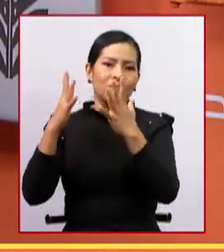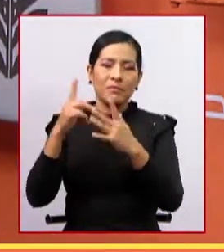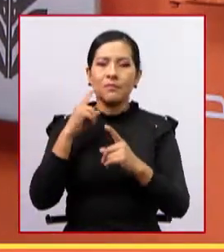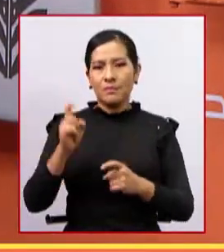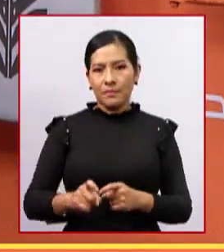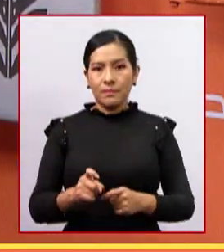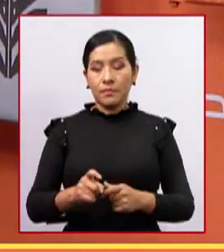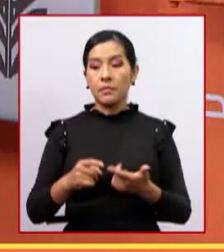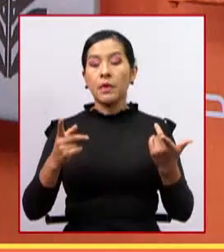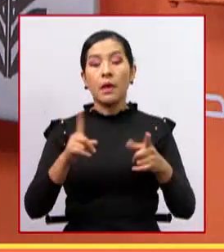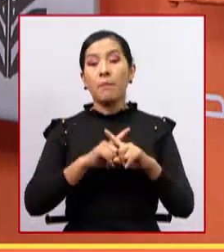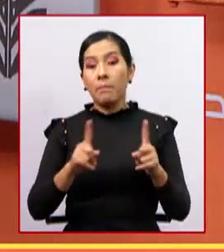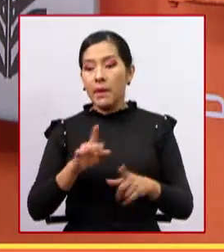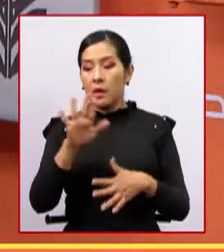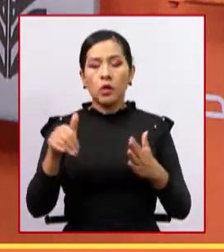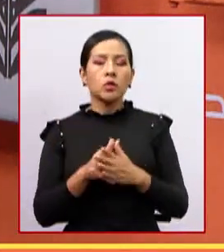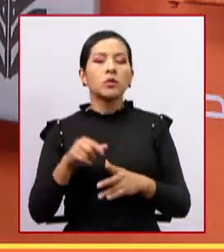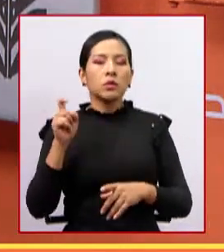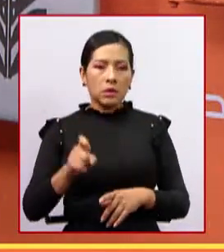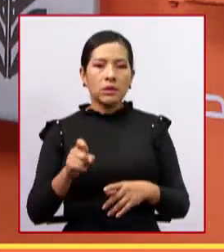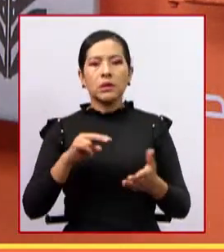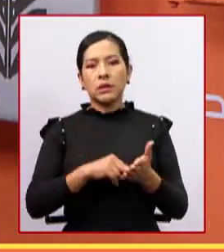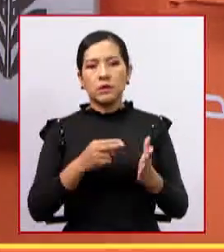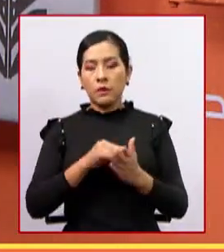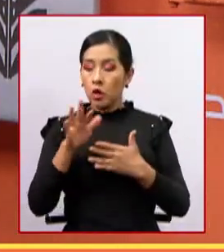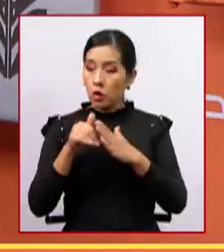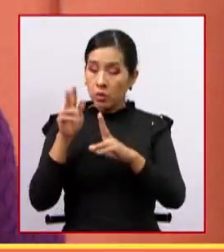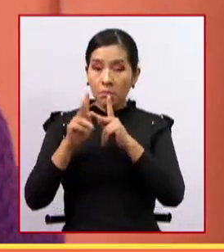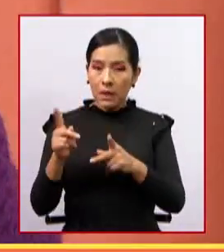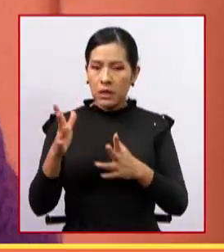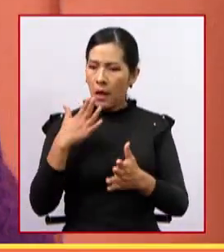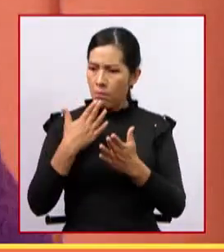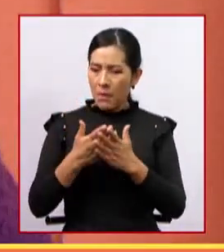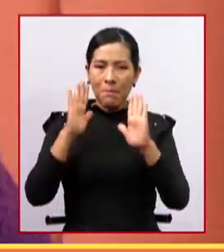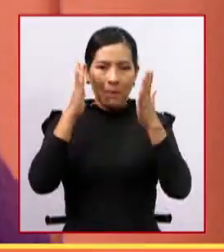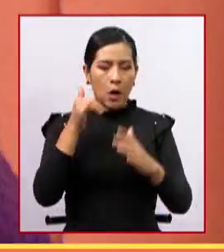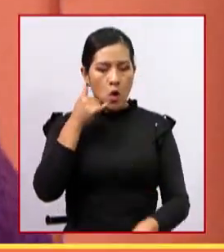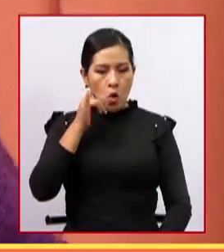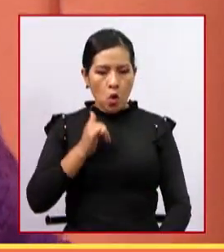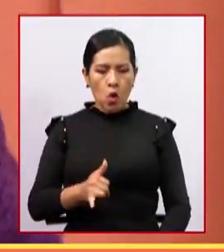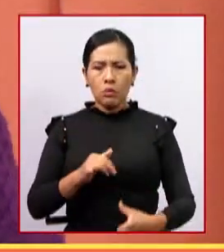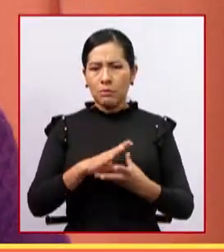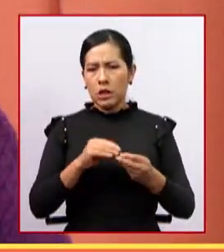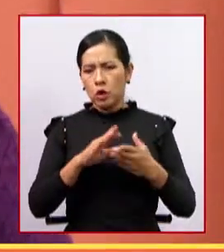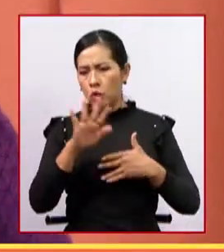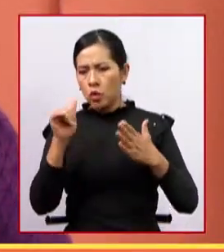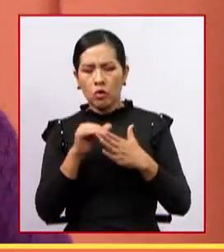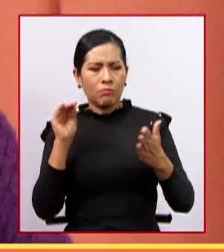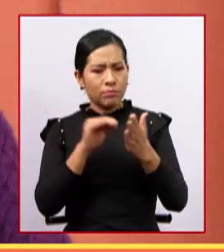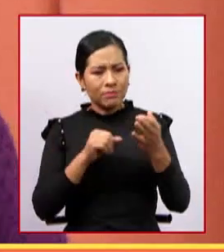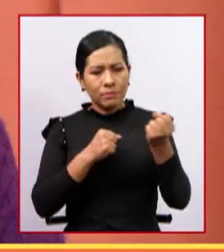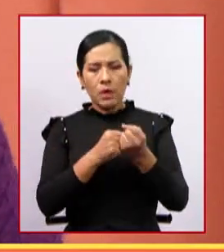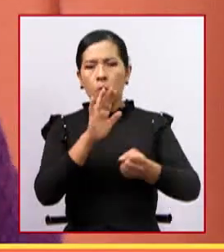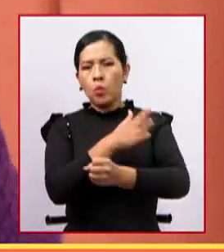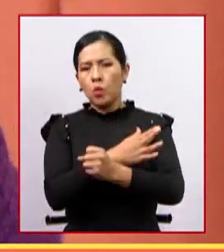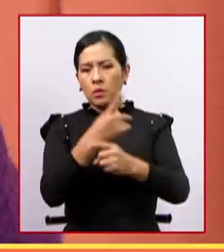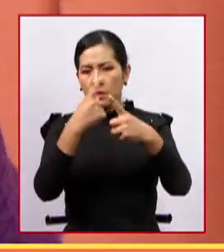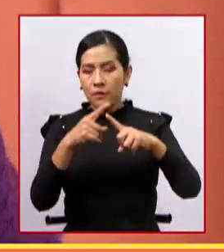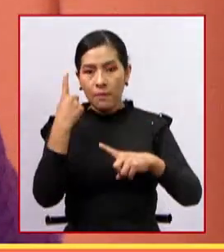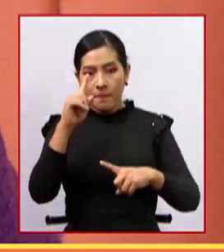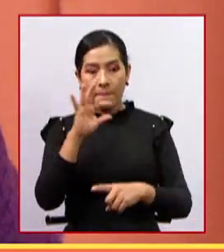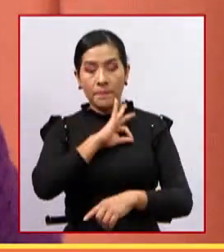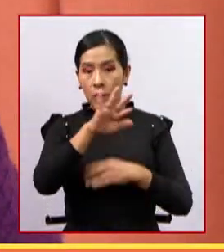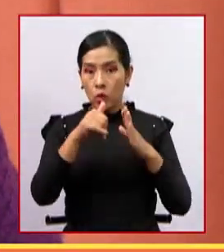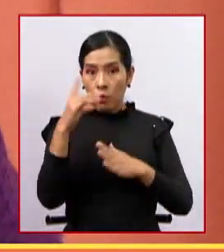debería implicar que a los tesoros los cuidamos y los protegemos y nos hacemos cargo, ¿no? Entonces,